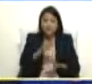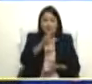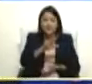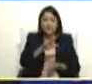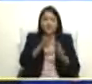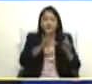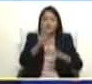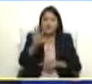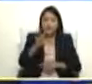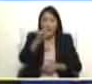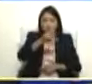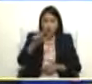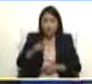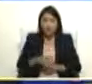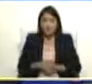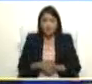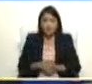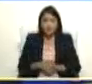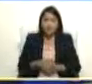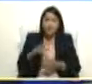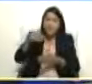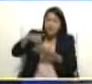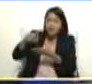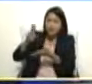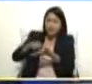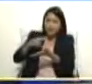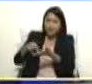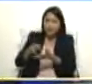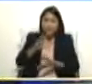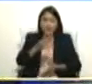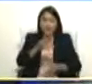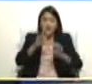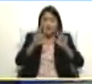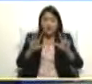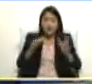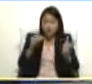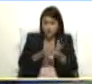10.393.365 votos. Votos nulos,